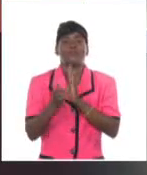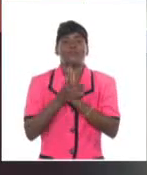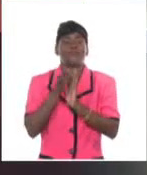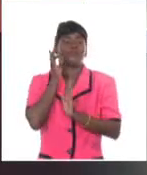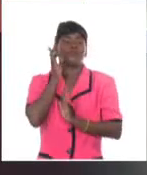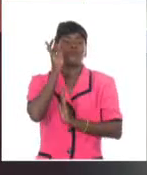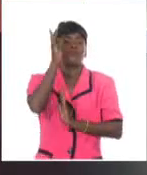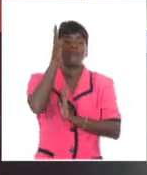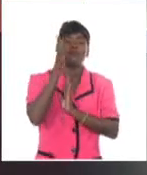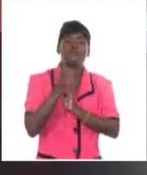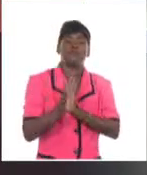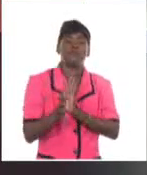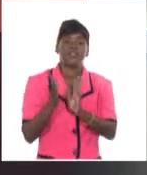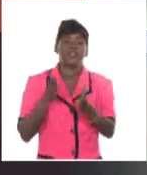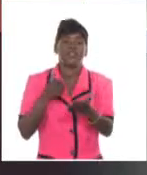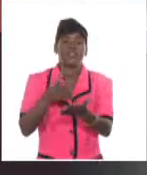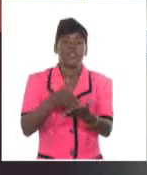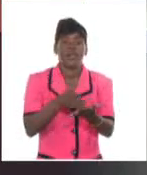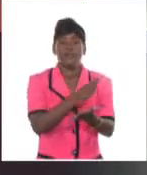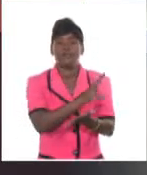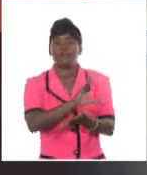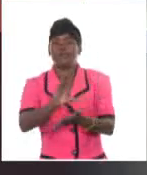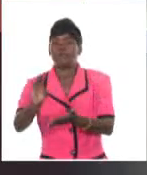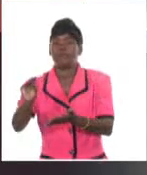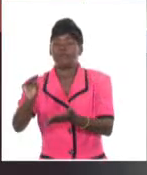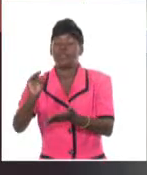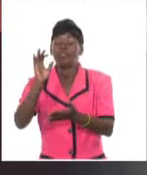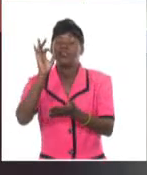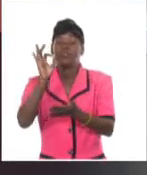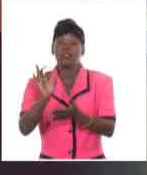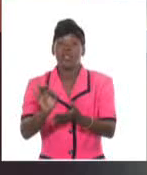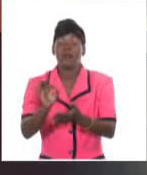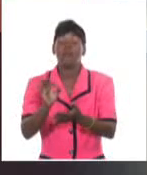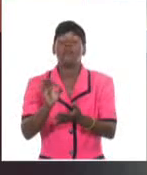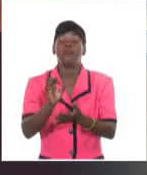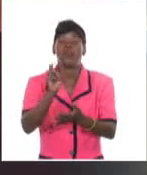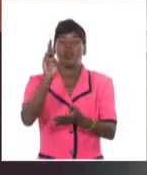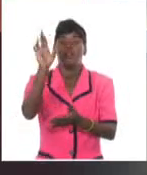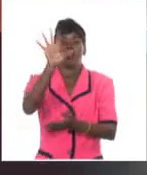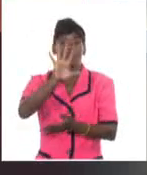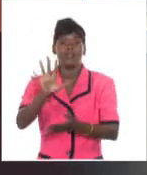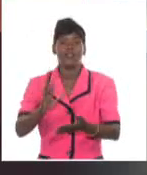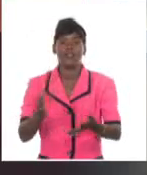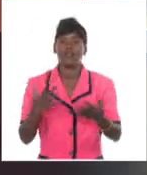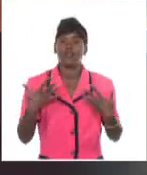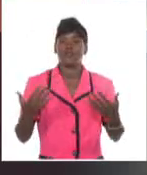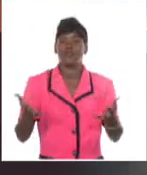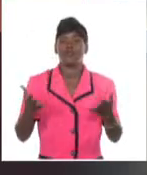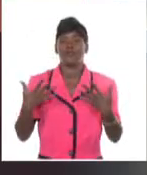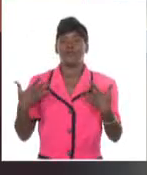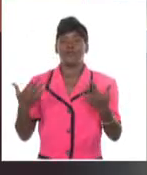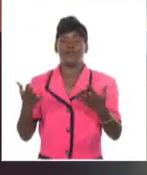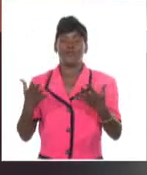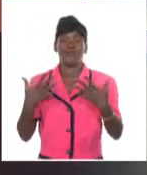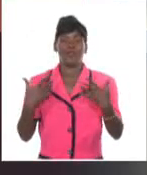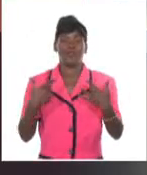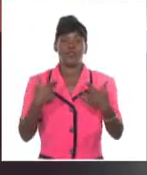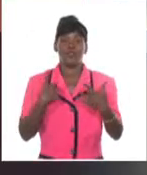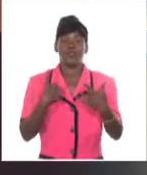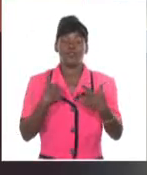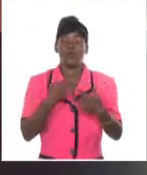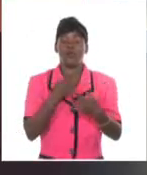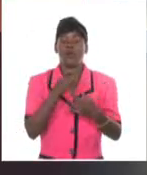partir, llegar, pasar siempre y ser siempre el río fresco. Mi hora no está en el reloj. Me quedé fuera del